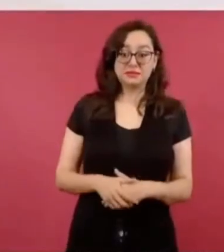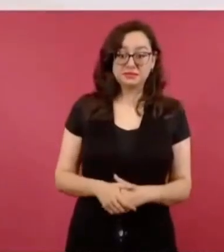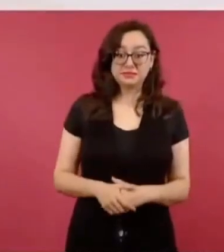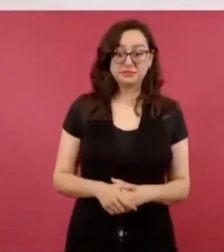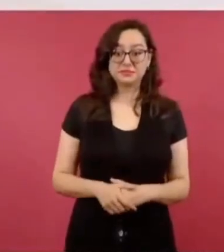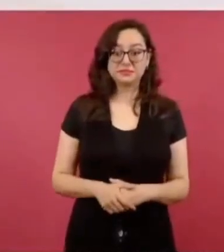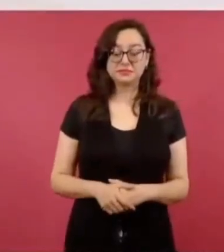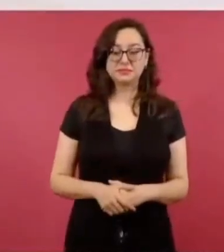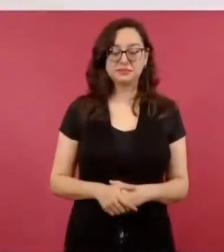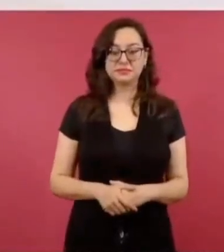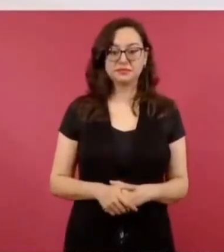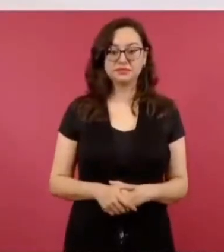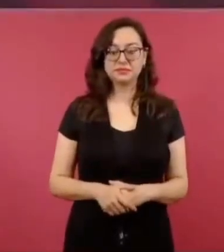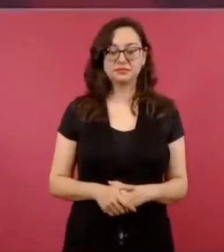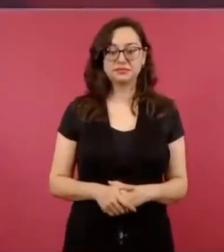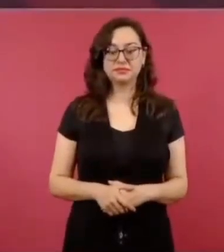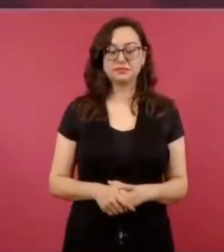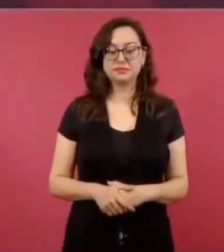en